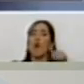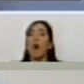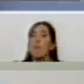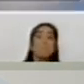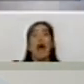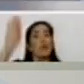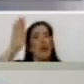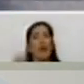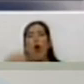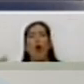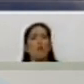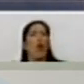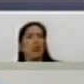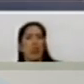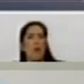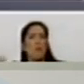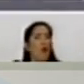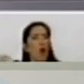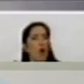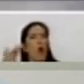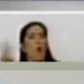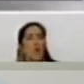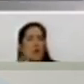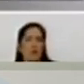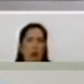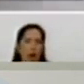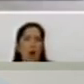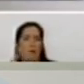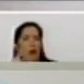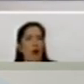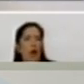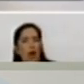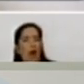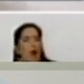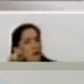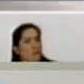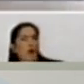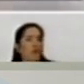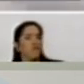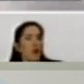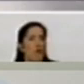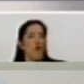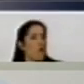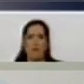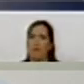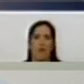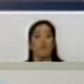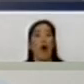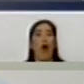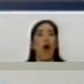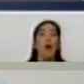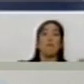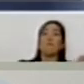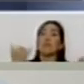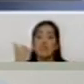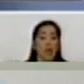ninguna minoría obstaculizar, boicotear o sabotear el proceso de reestructuración decidido por las mayorías. Esto fortalece indudablemente